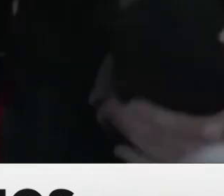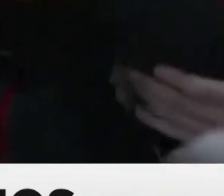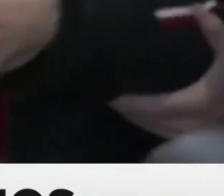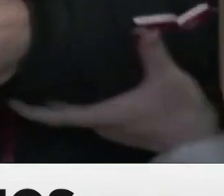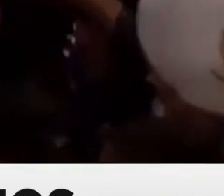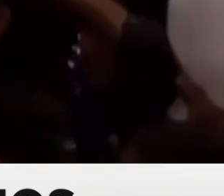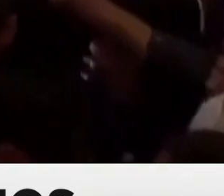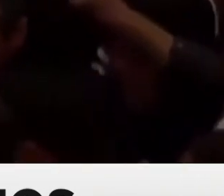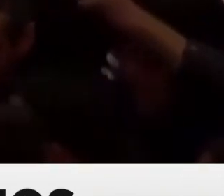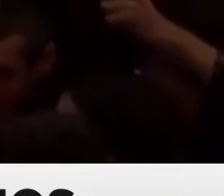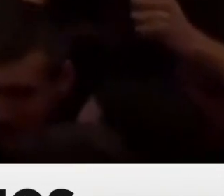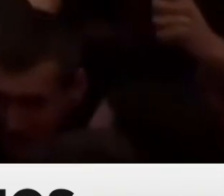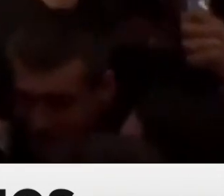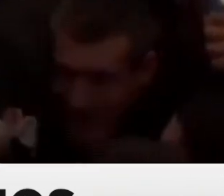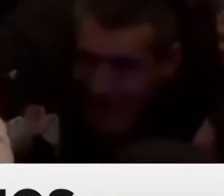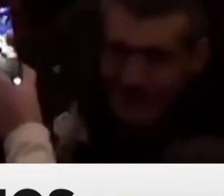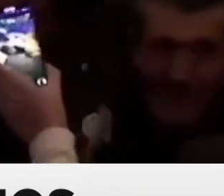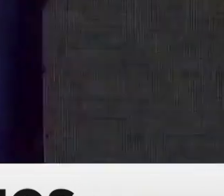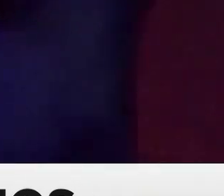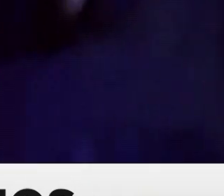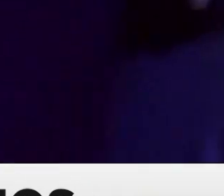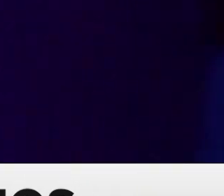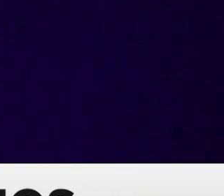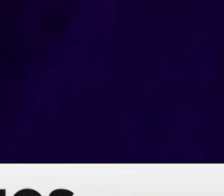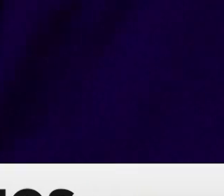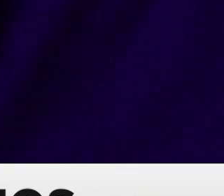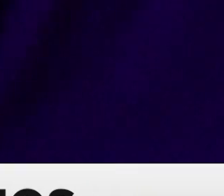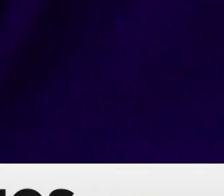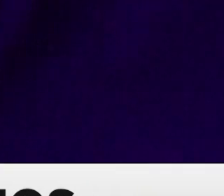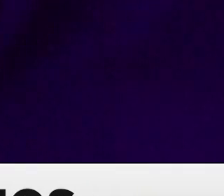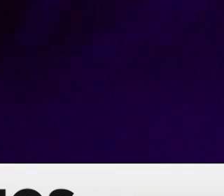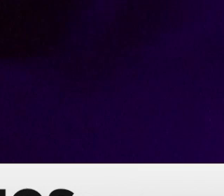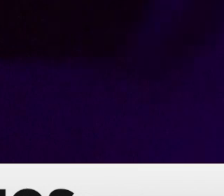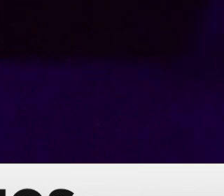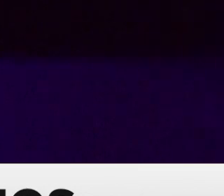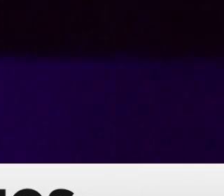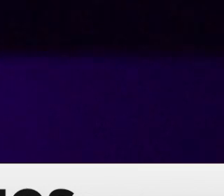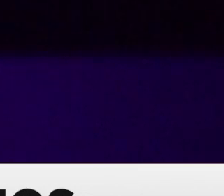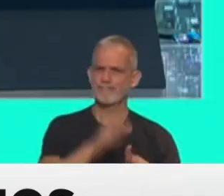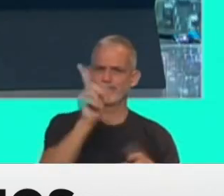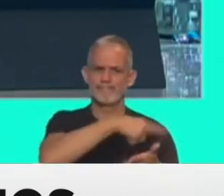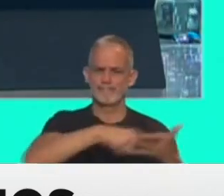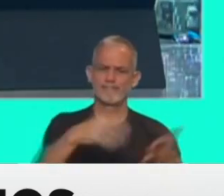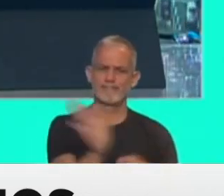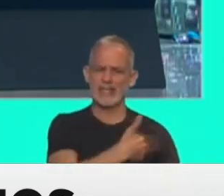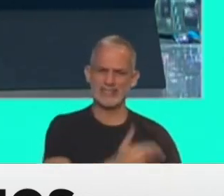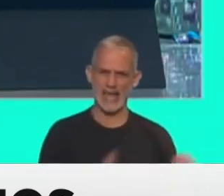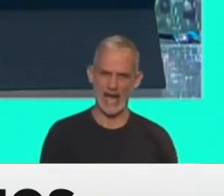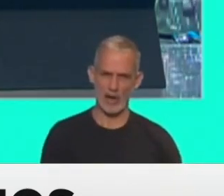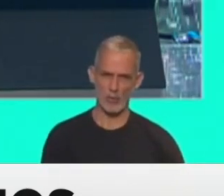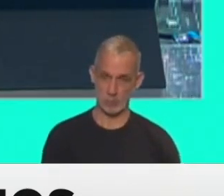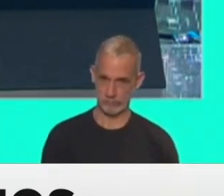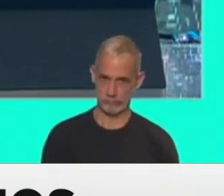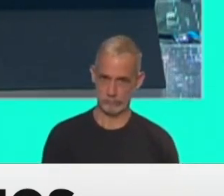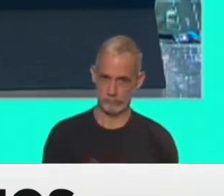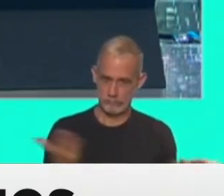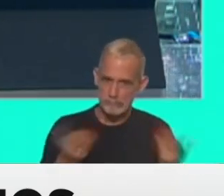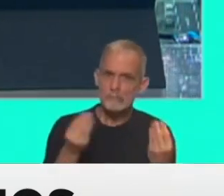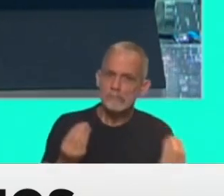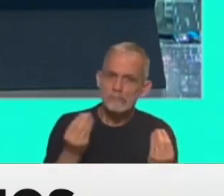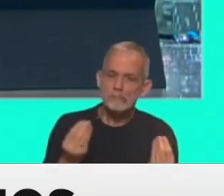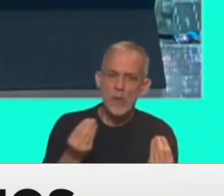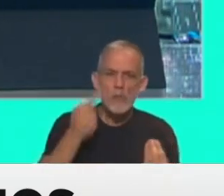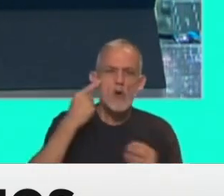conservar solo 8, terminando así con carteras como transporte, cultura y mujer. Desconociendo absolutamente la